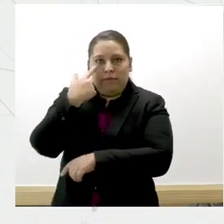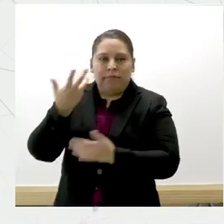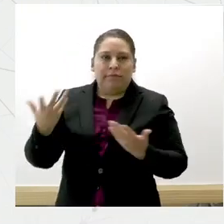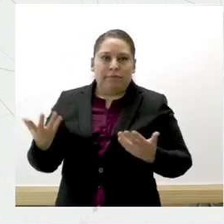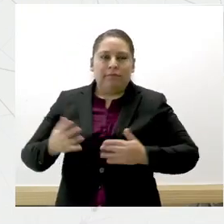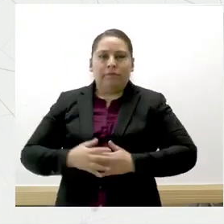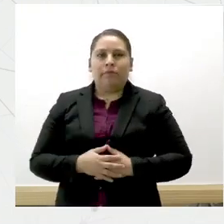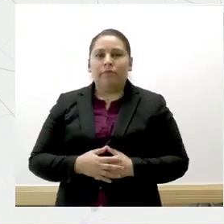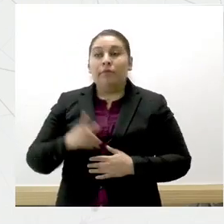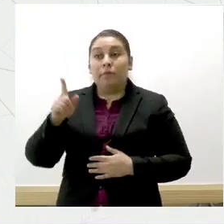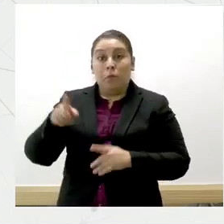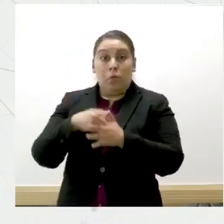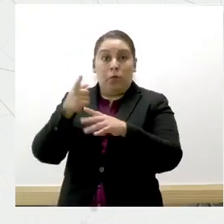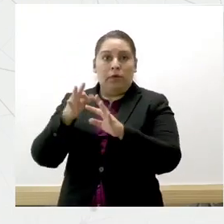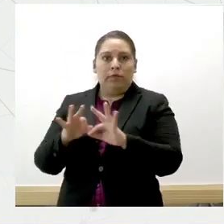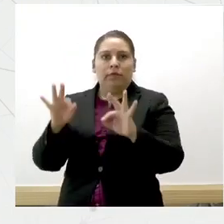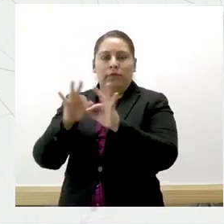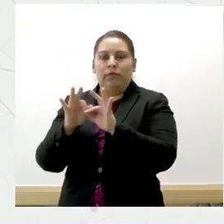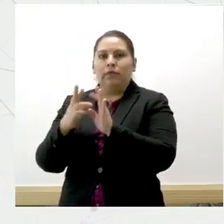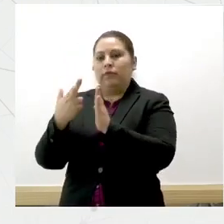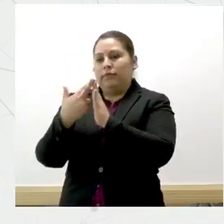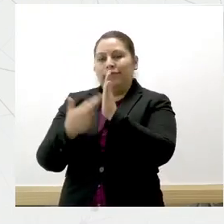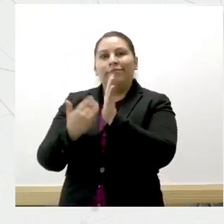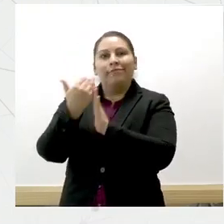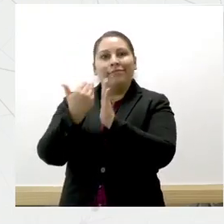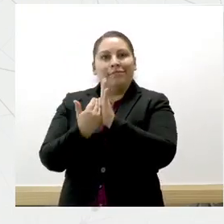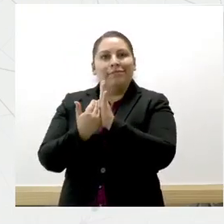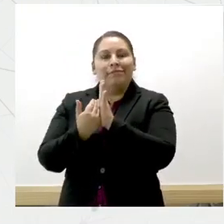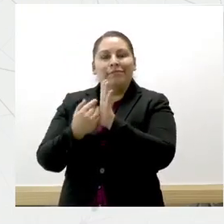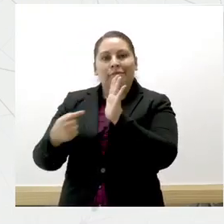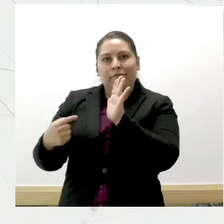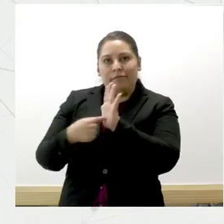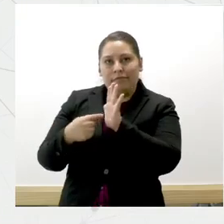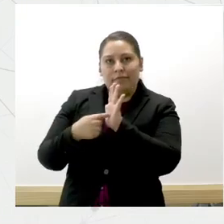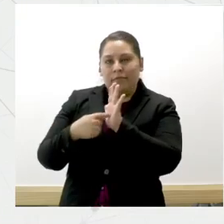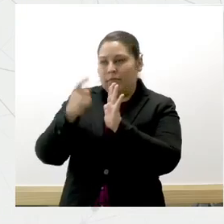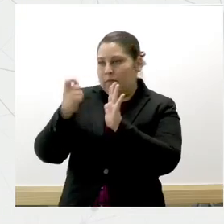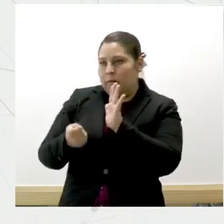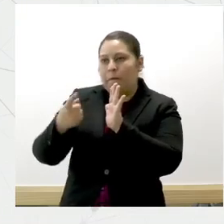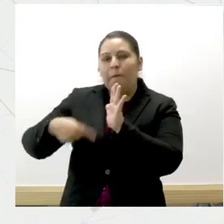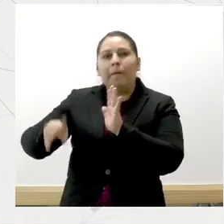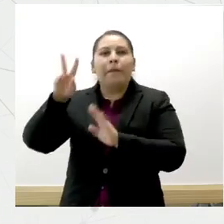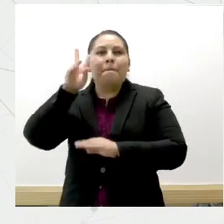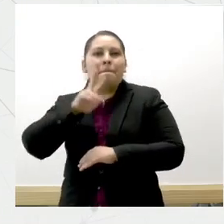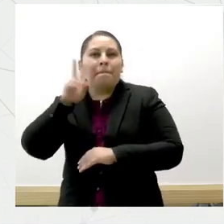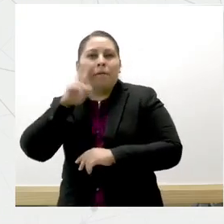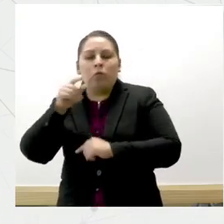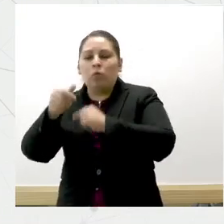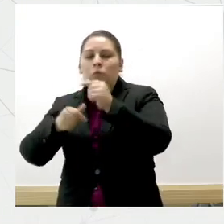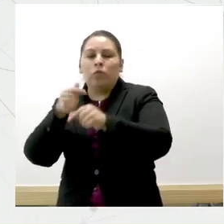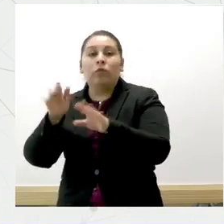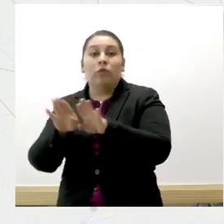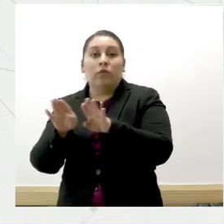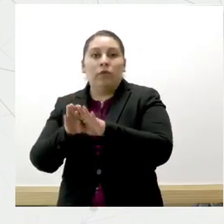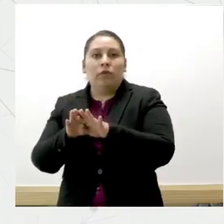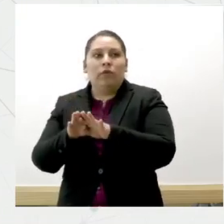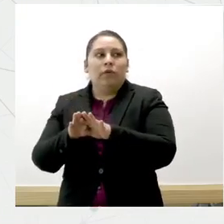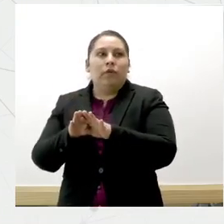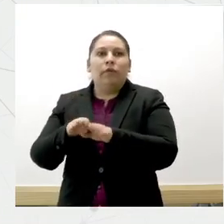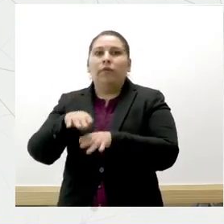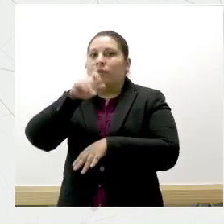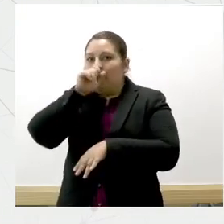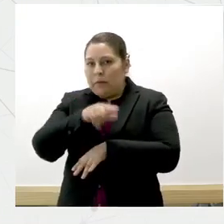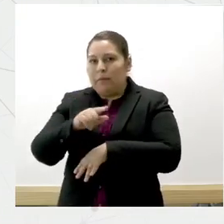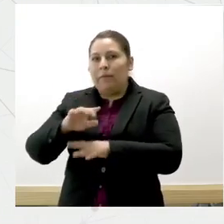la regulación del sandbox regulatorio, tiene ese entorno controlado de pruebas que sirve además de patrón para el caso de la Unión